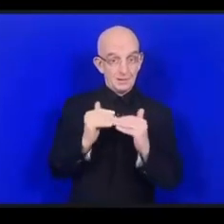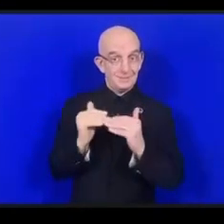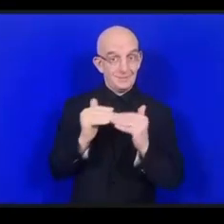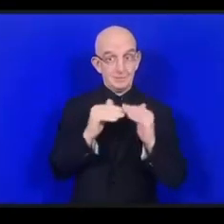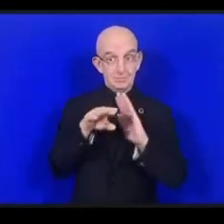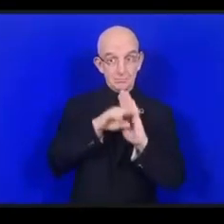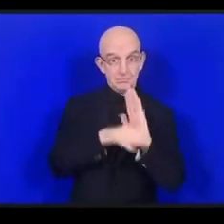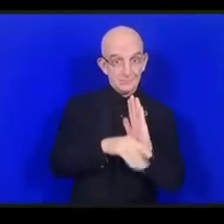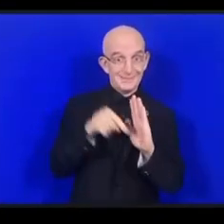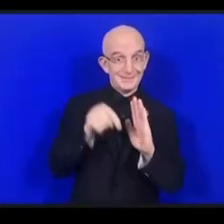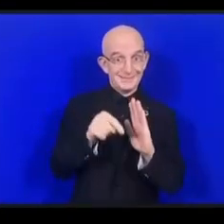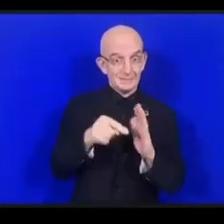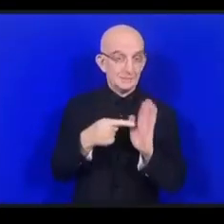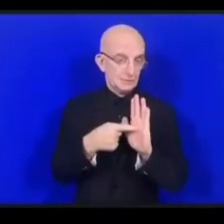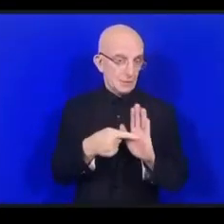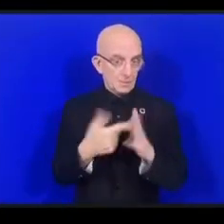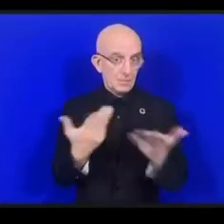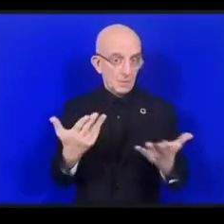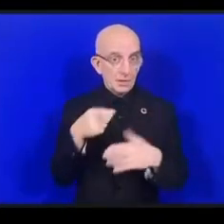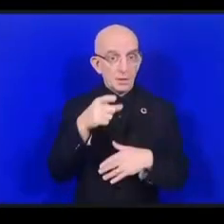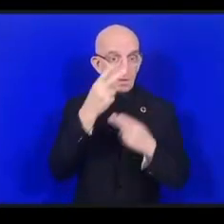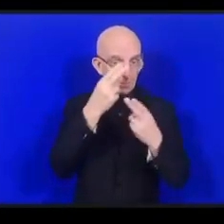tienen visión